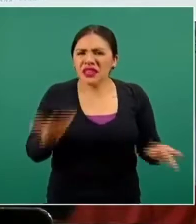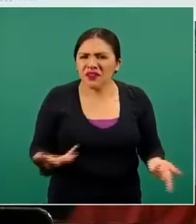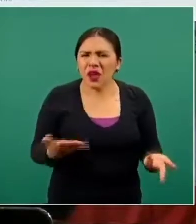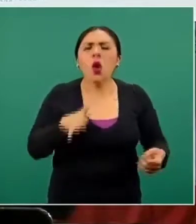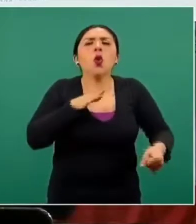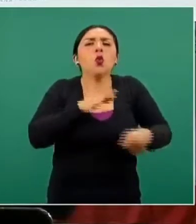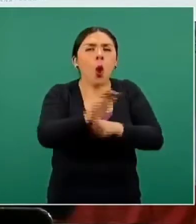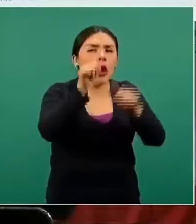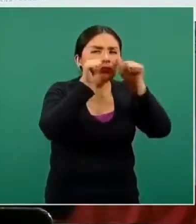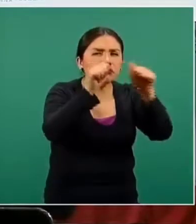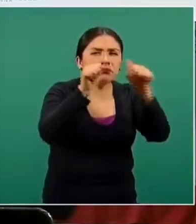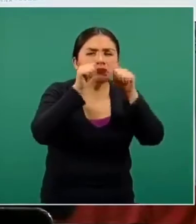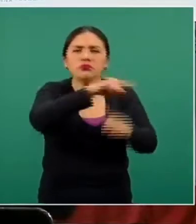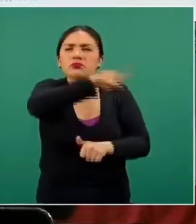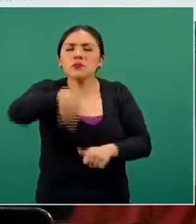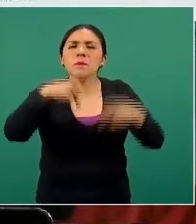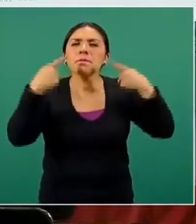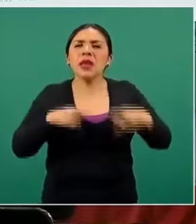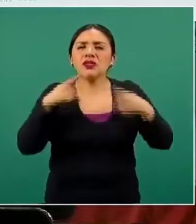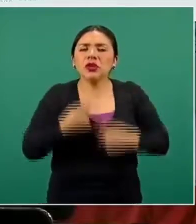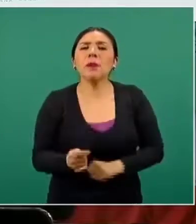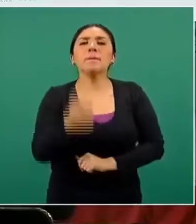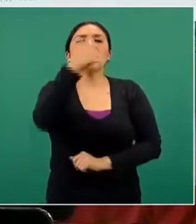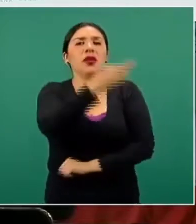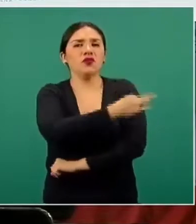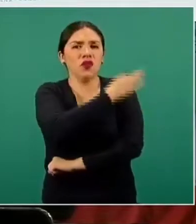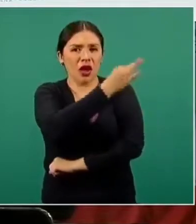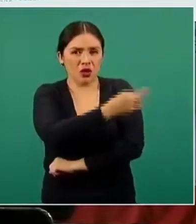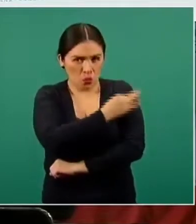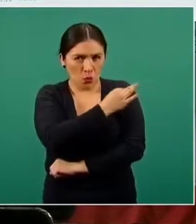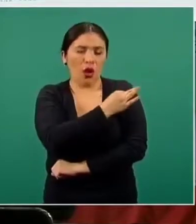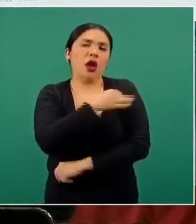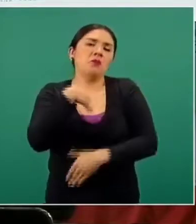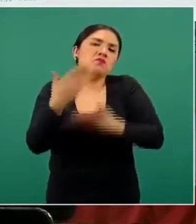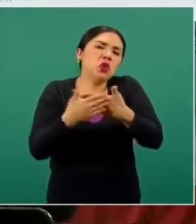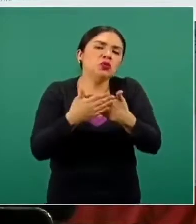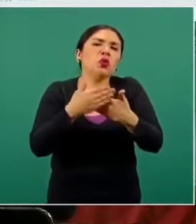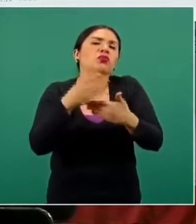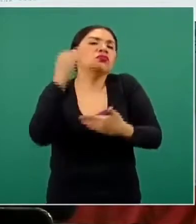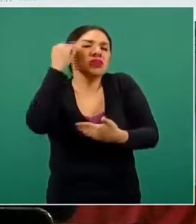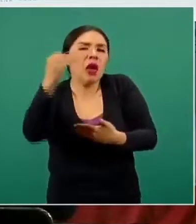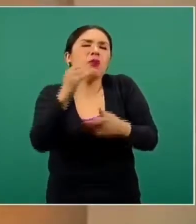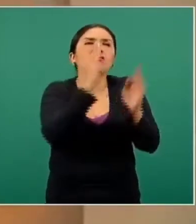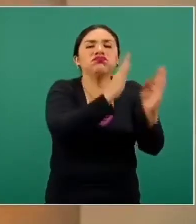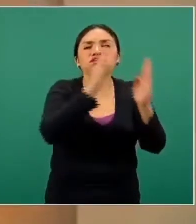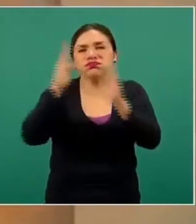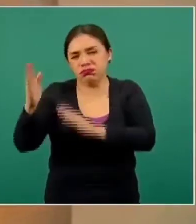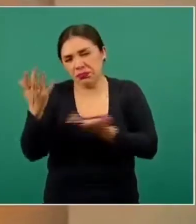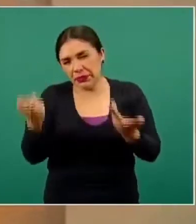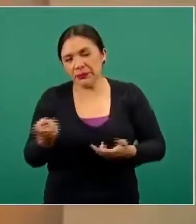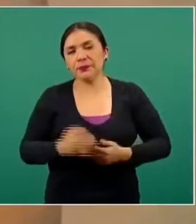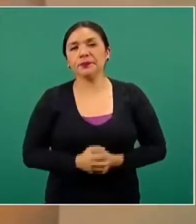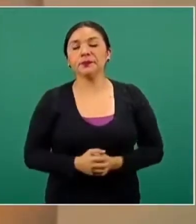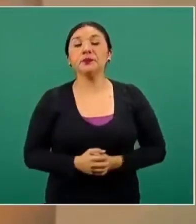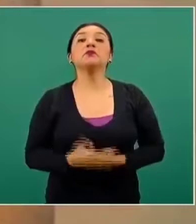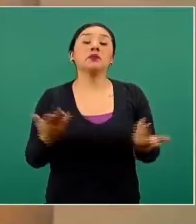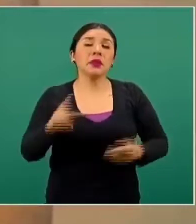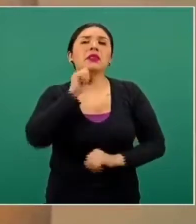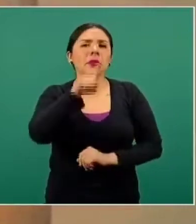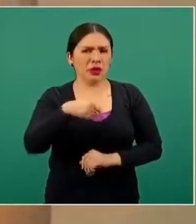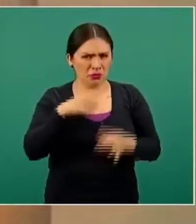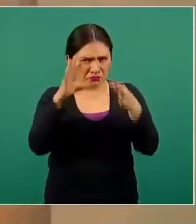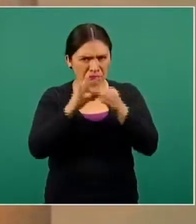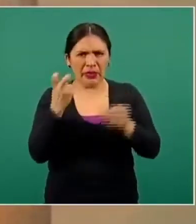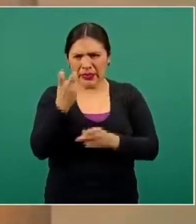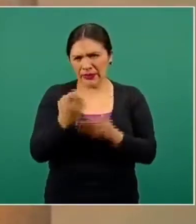las poblaciones que van a ser vacunadas en los distintos momentos del tiempo. También comentamos